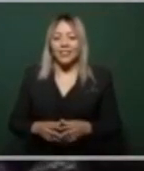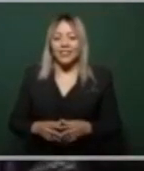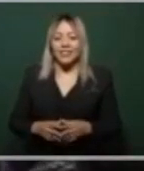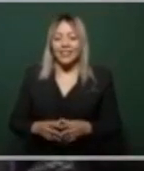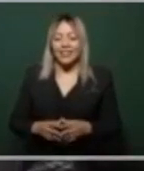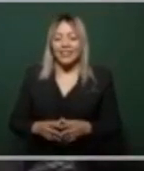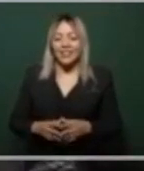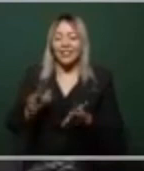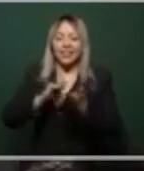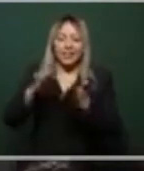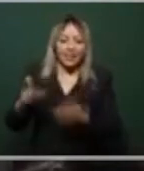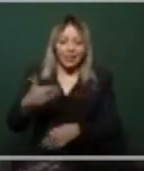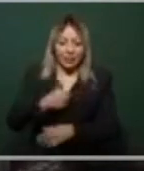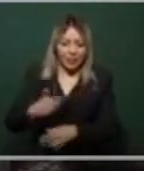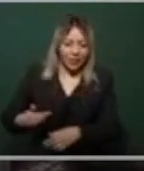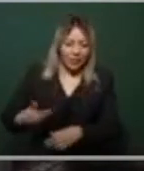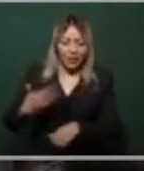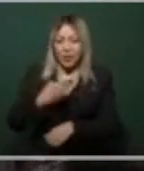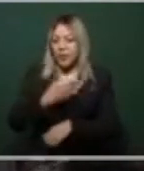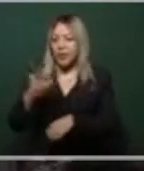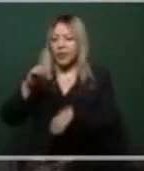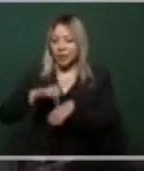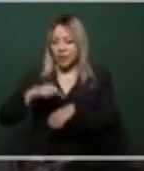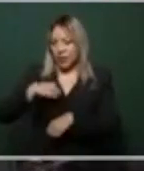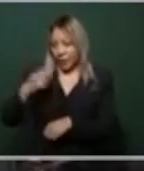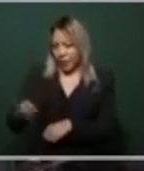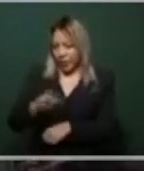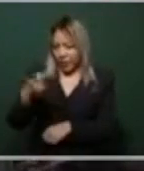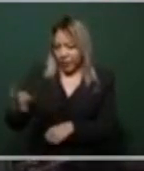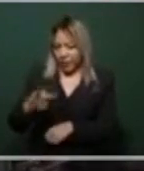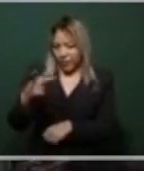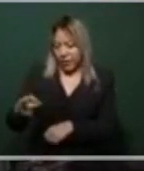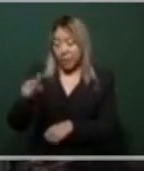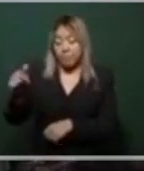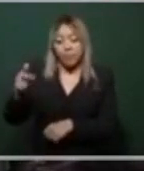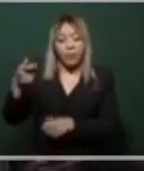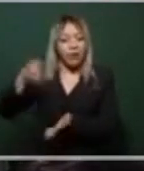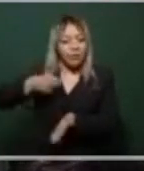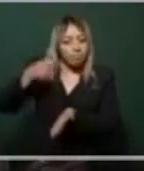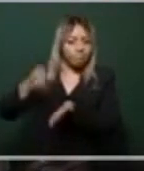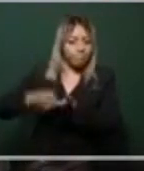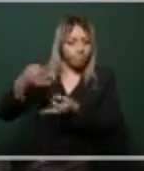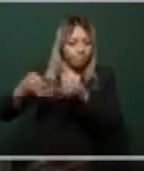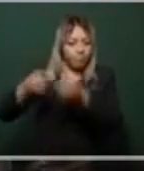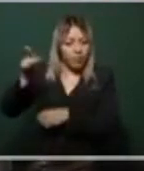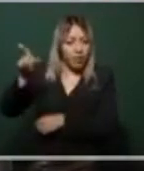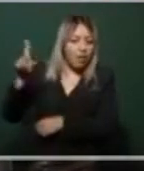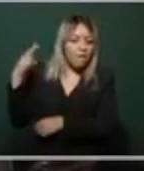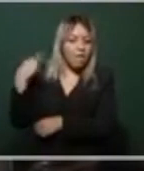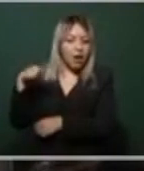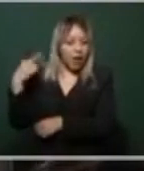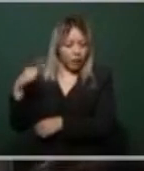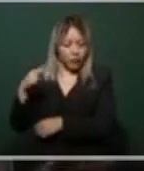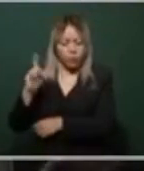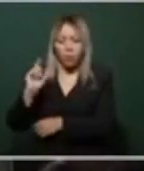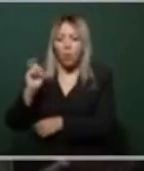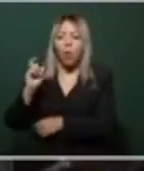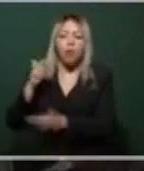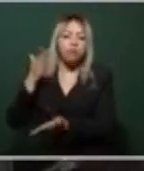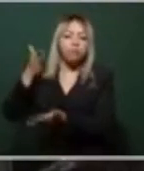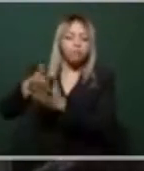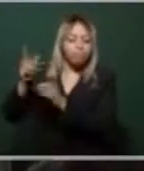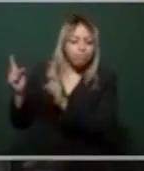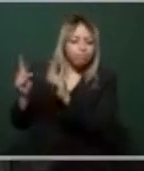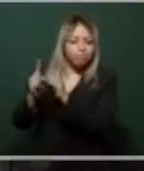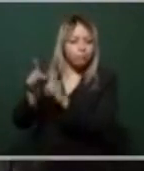Gracias, presidente. Buenos días. Le quiero preguntar sobre el tema del fiscal de Veracruz, porque usted cuando estuvo allá dijo que no